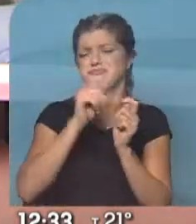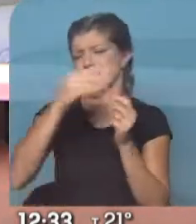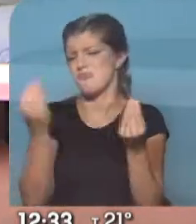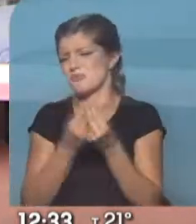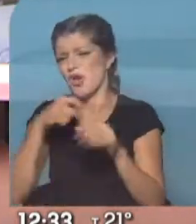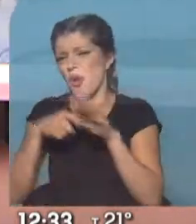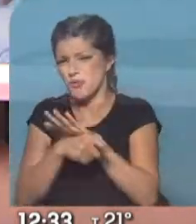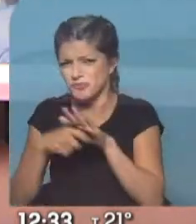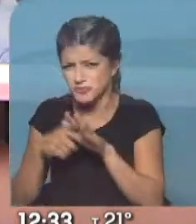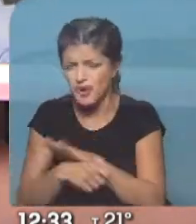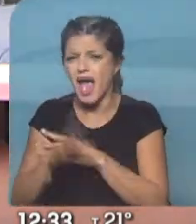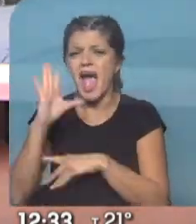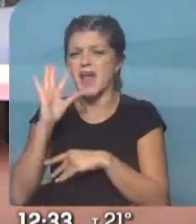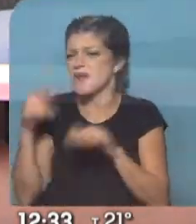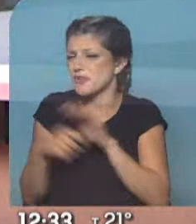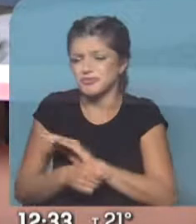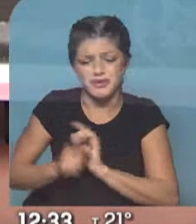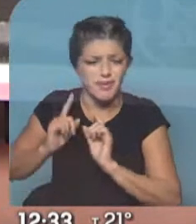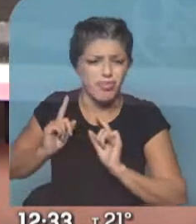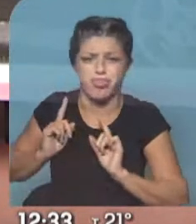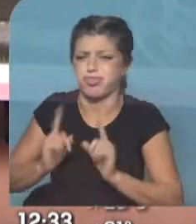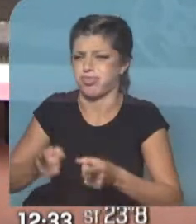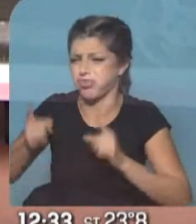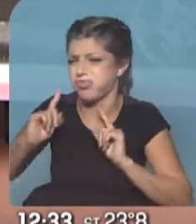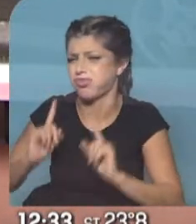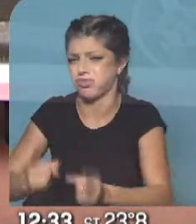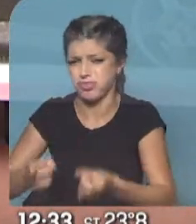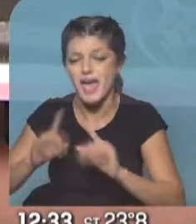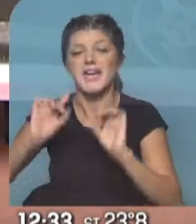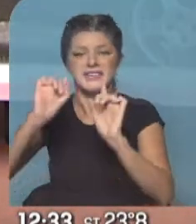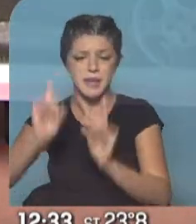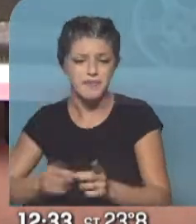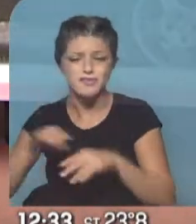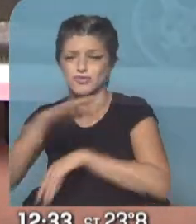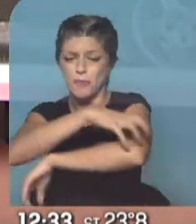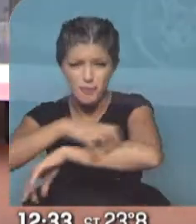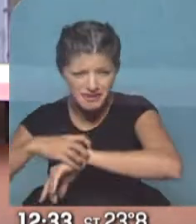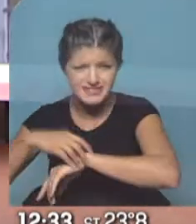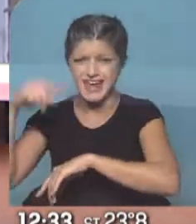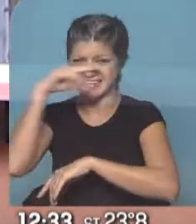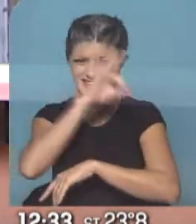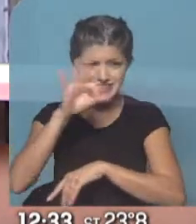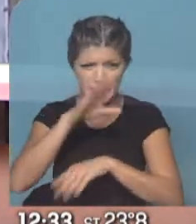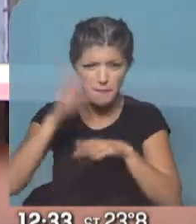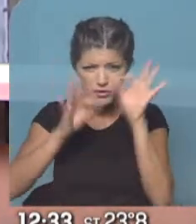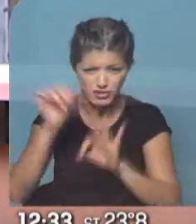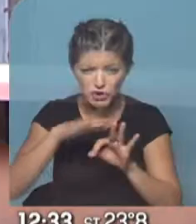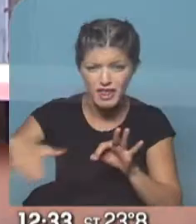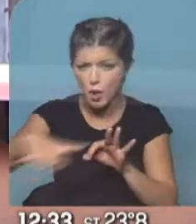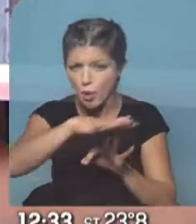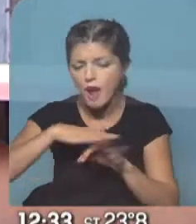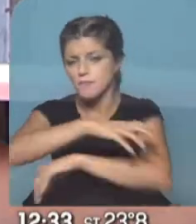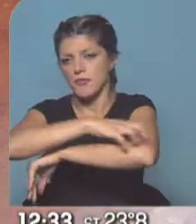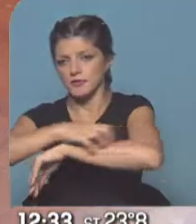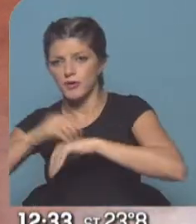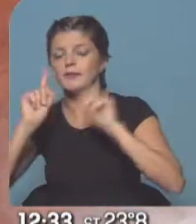rasgo sistemático de su gestión, y una pobreza que afecta prácticamente al 70% de la población con enormes